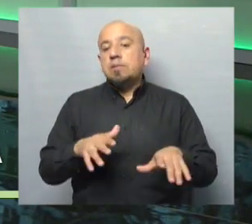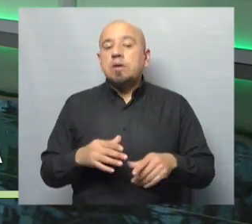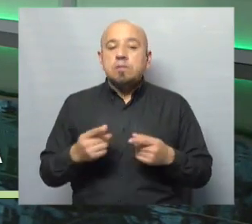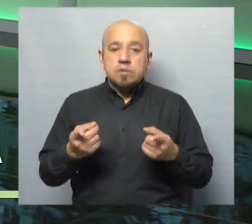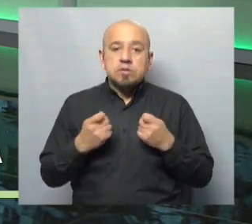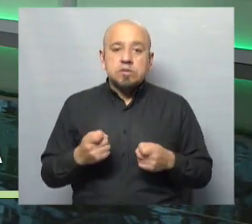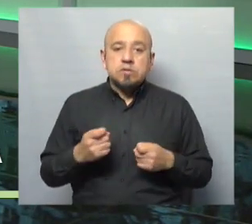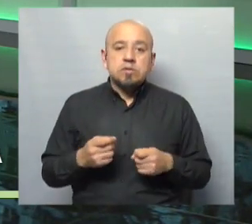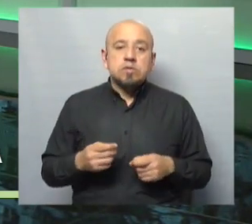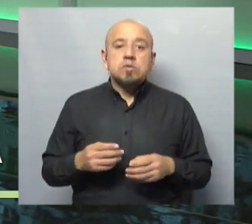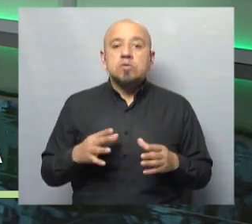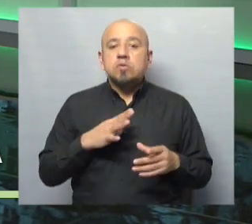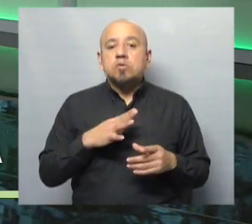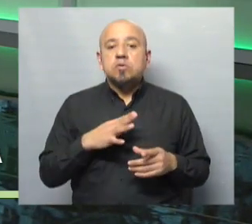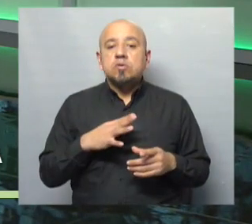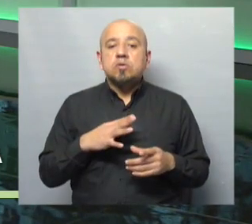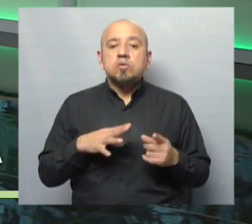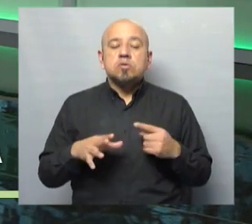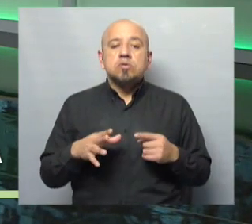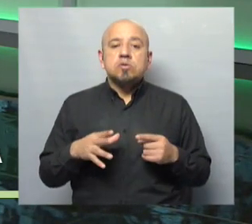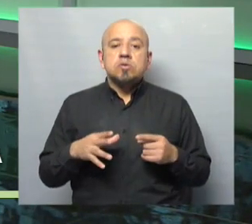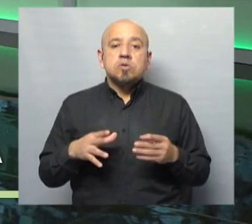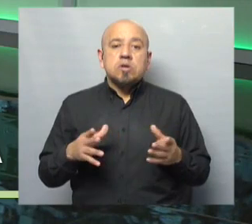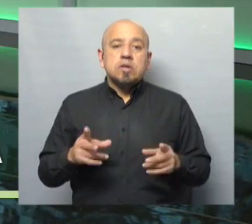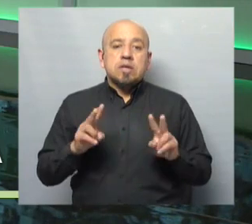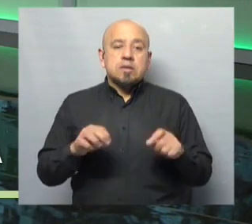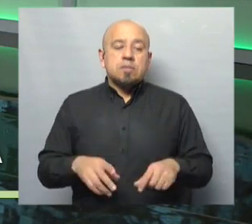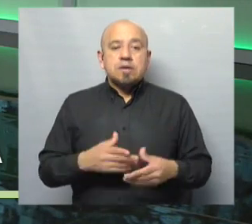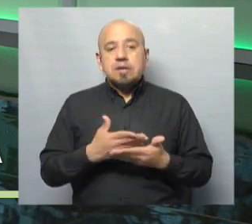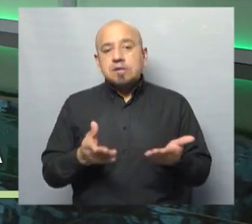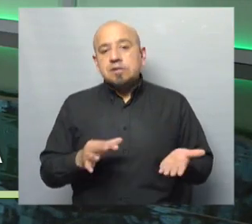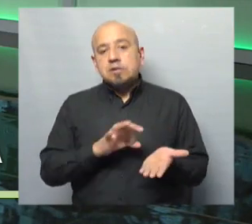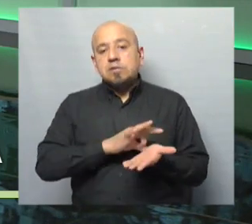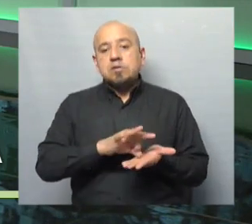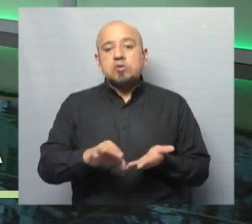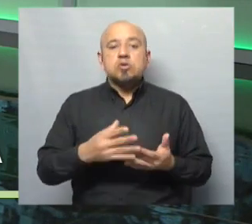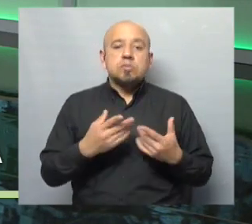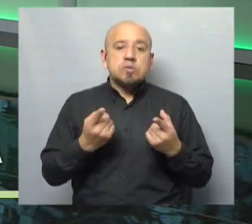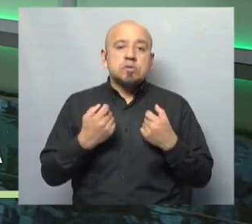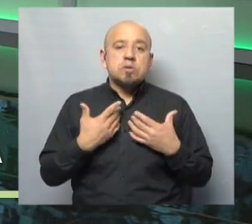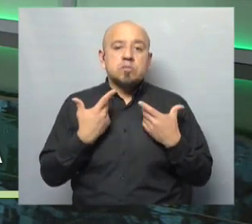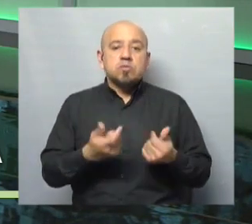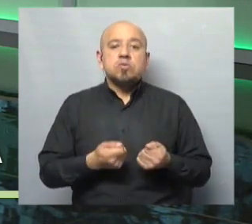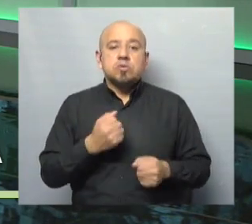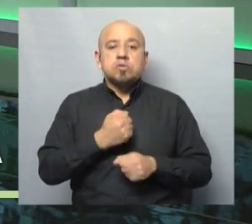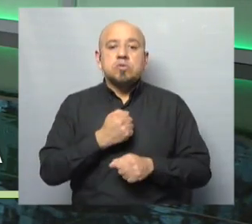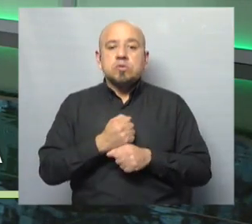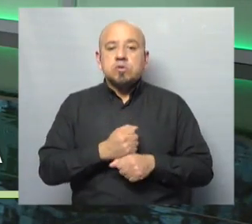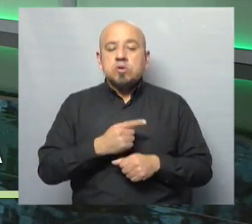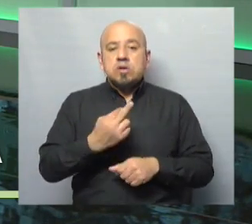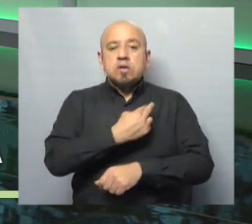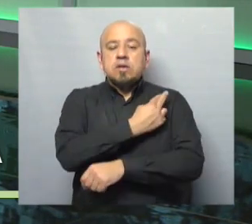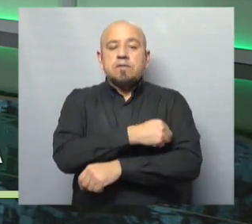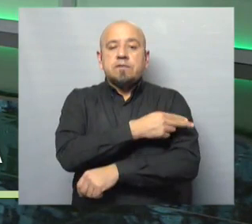con todo lo que ya sabemos que sucedió con el rezago en la atención bueno se necesitaba un apoyo allí están trabajando tanto las farmacias como